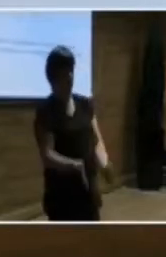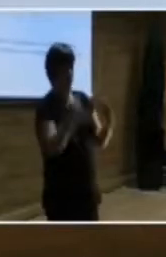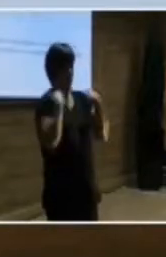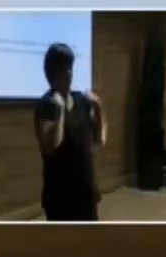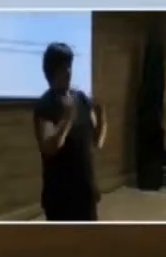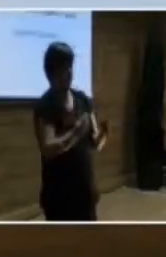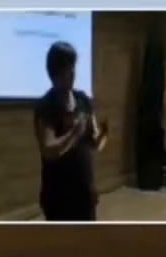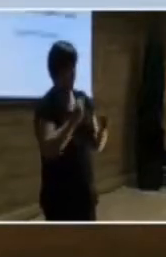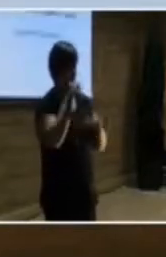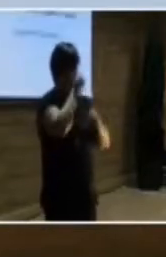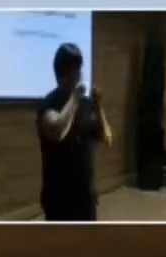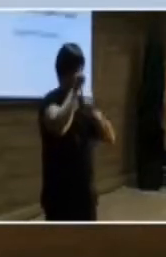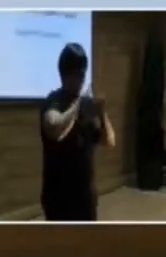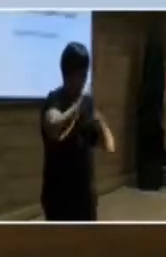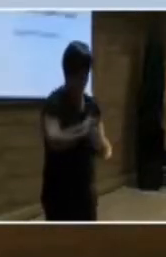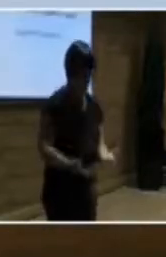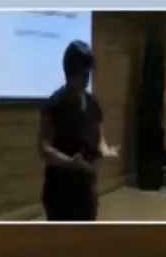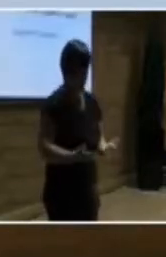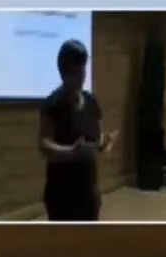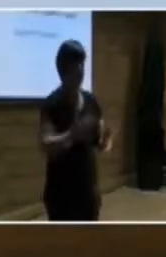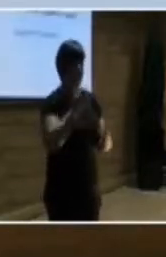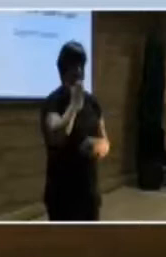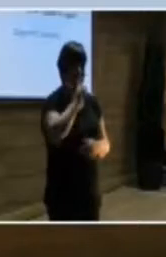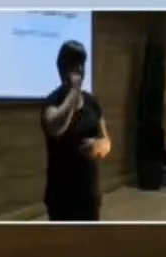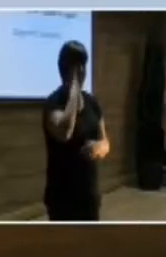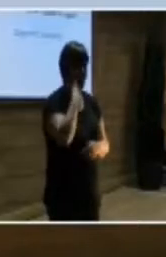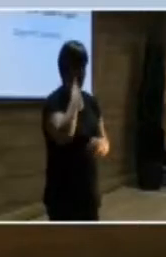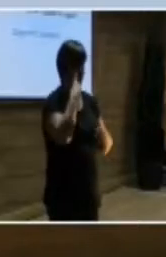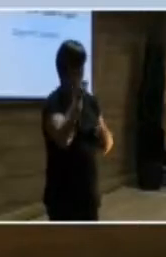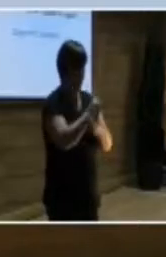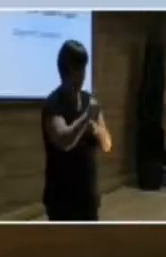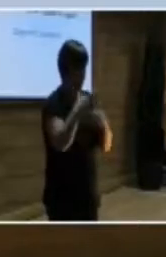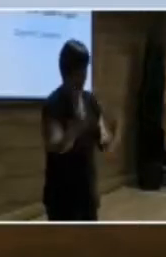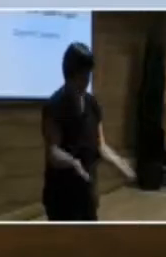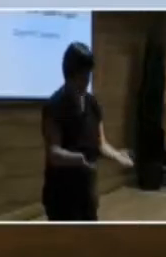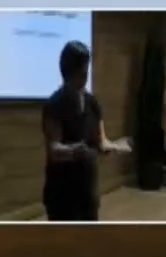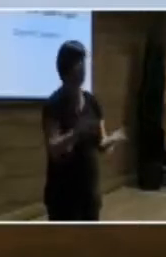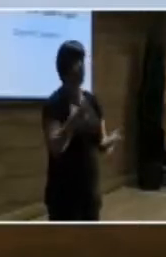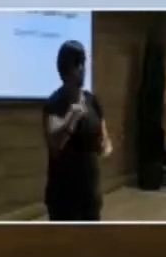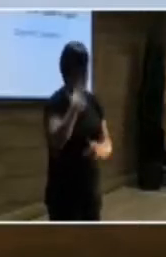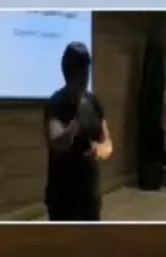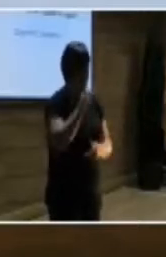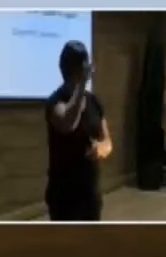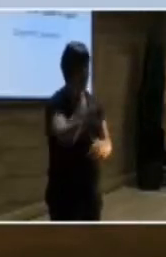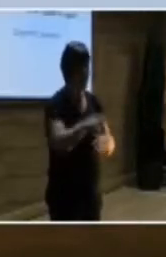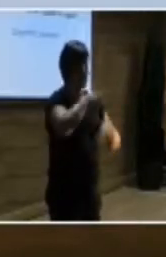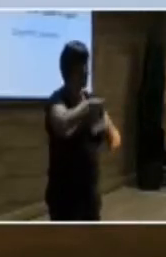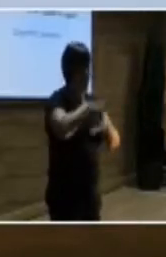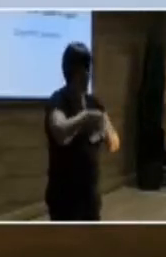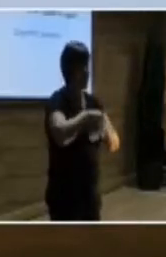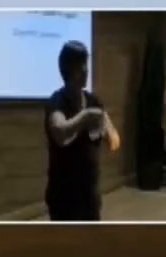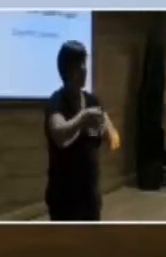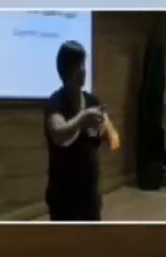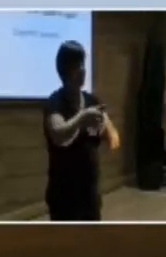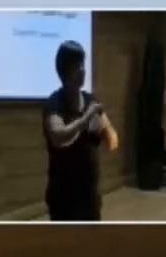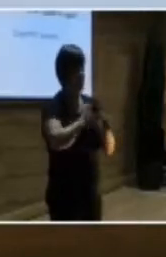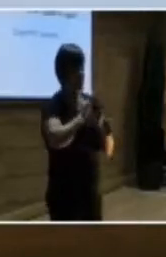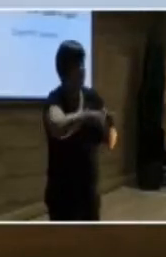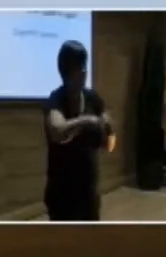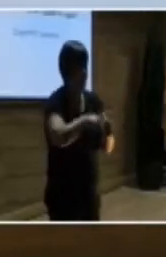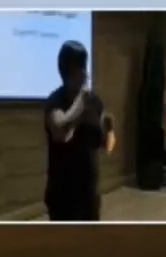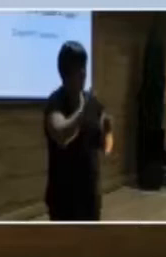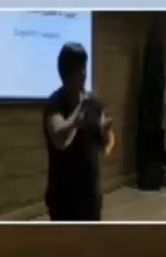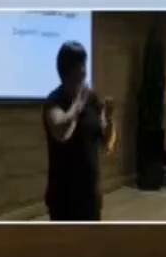psicológicos. Si hiciéramos un diagnóstico más temprano, podríamos hacer que el propio paciente intervenga en esas decisiones con una